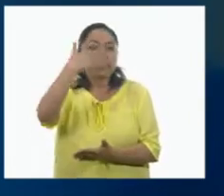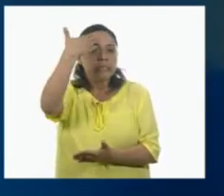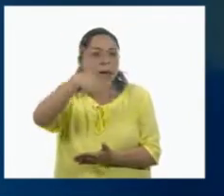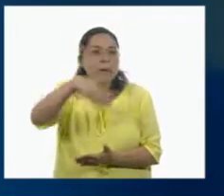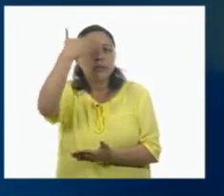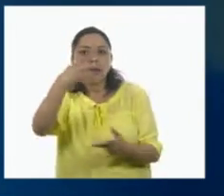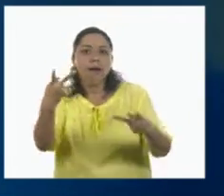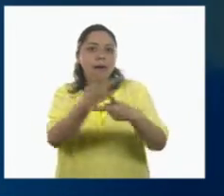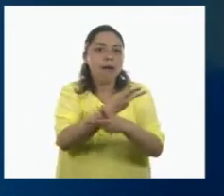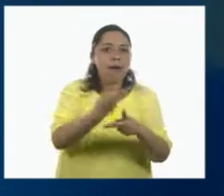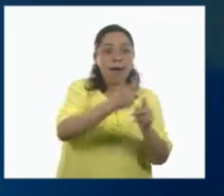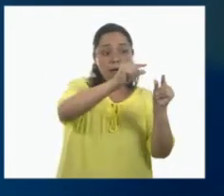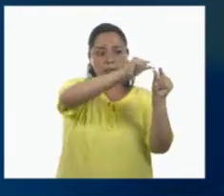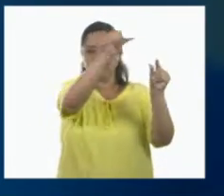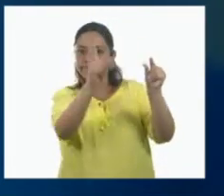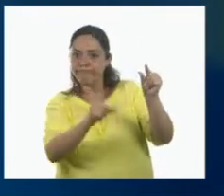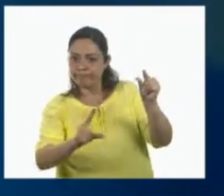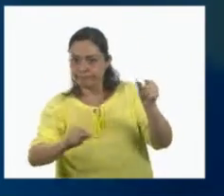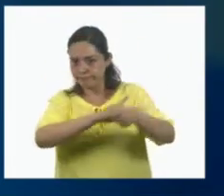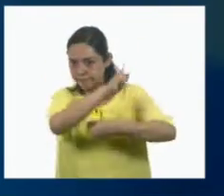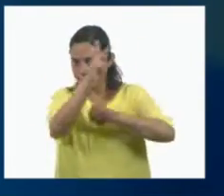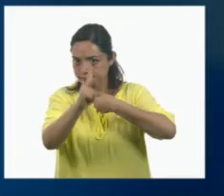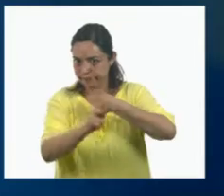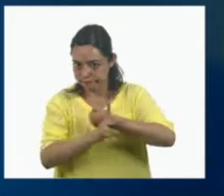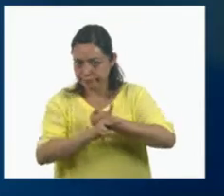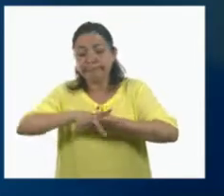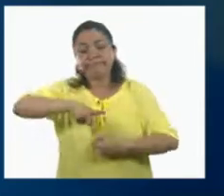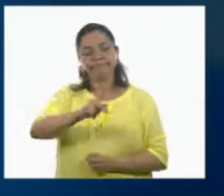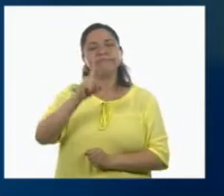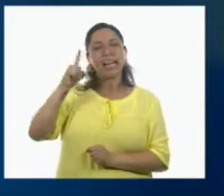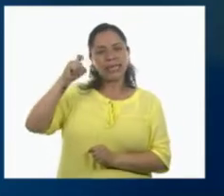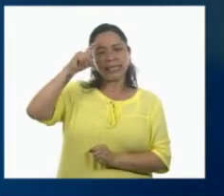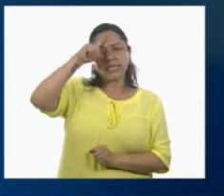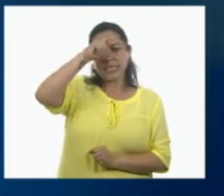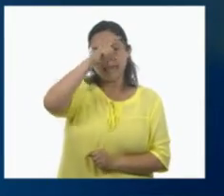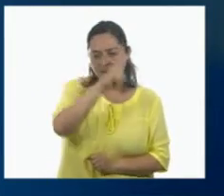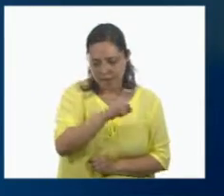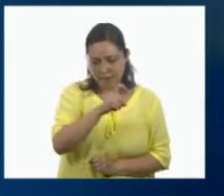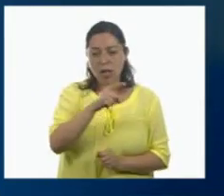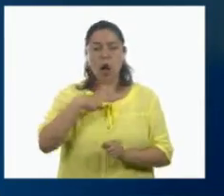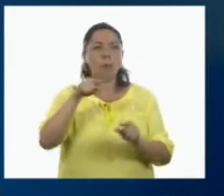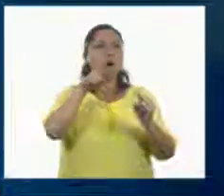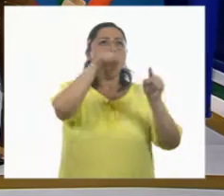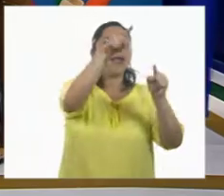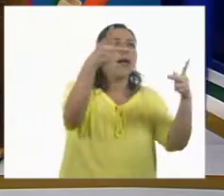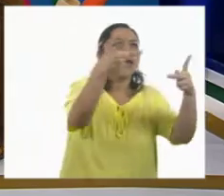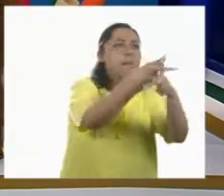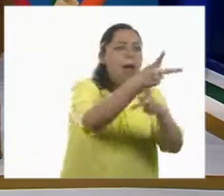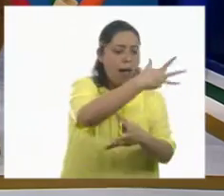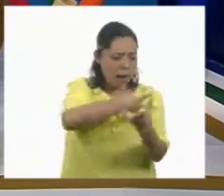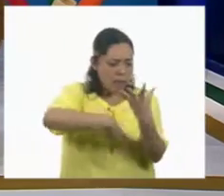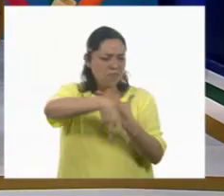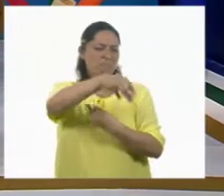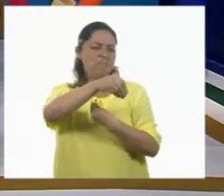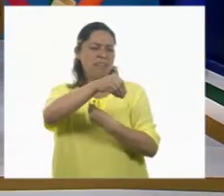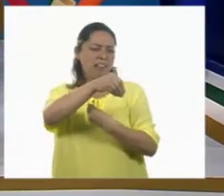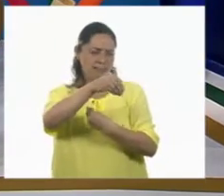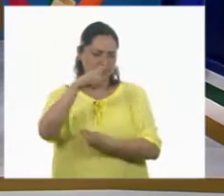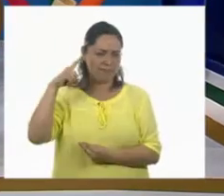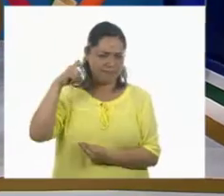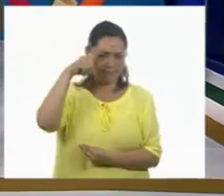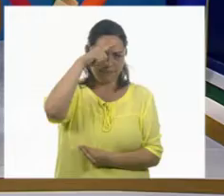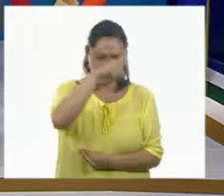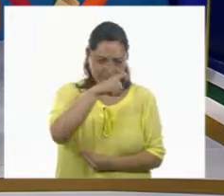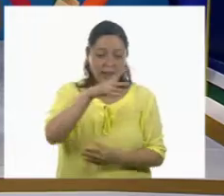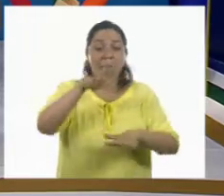país, aunque difícilmente esta los afectaba de manera directa, y muchas veces las ciudades